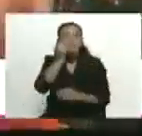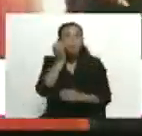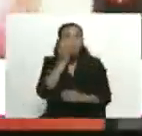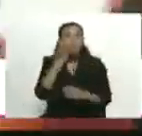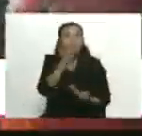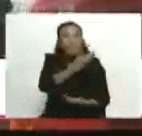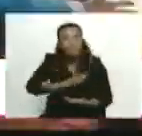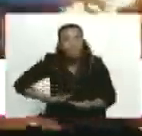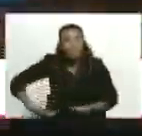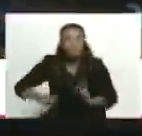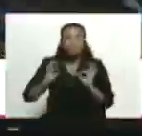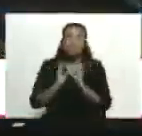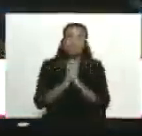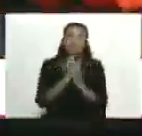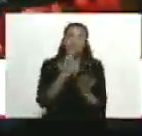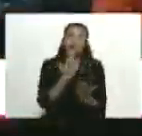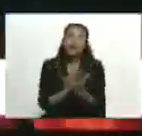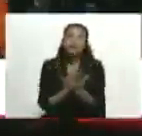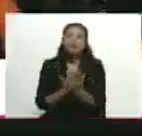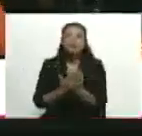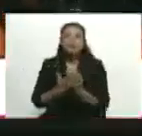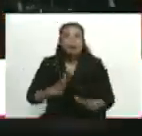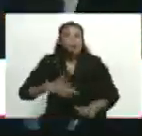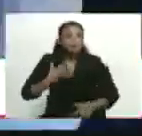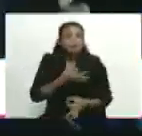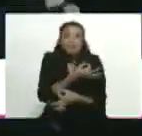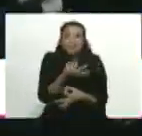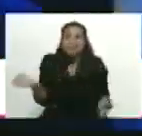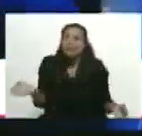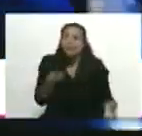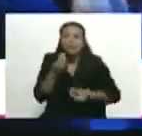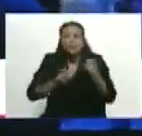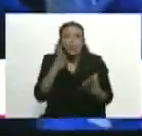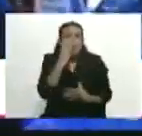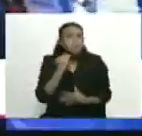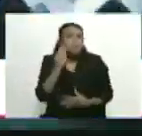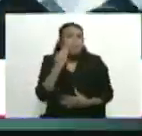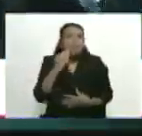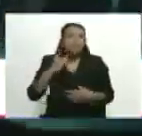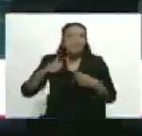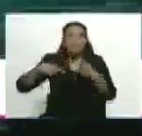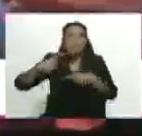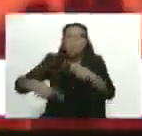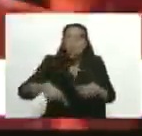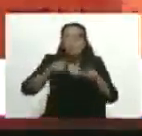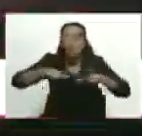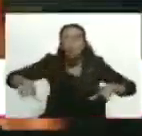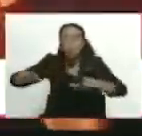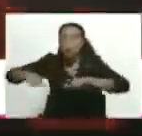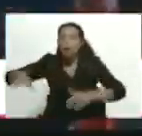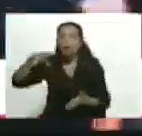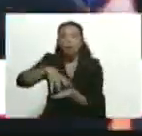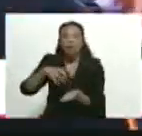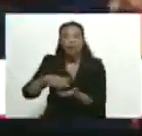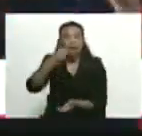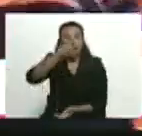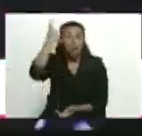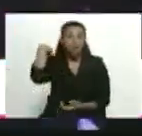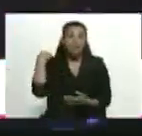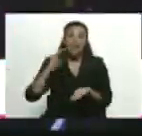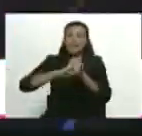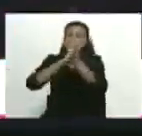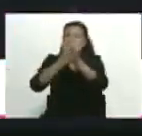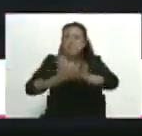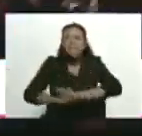presidente, algo súper genial que ha venido sucediendo en cada uno de los estados y el día de ayer con ese cierre